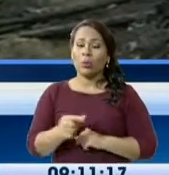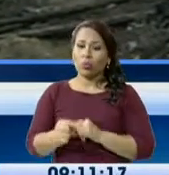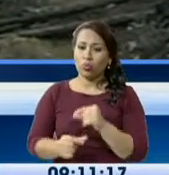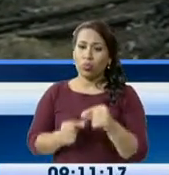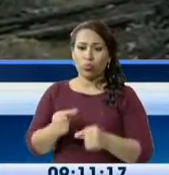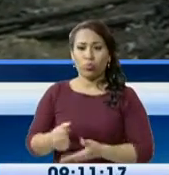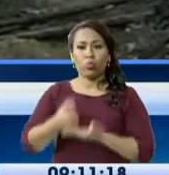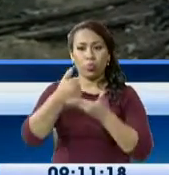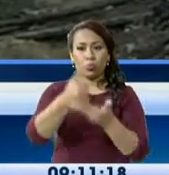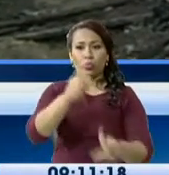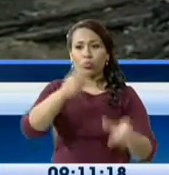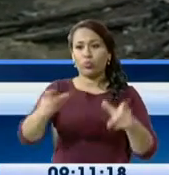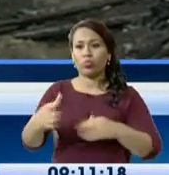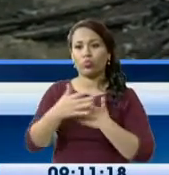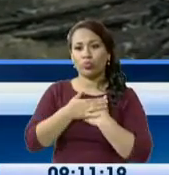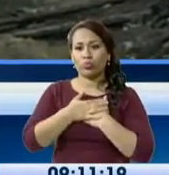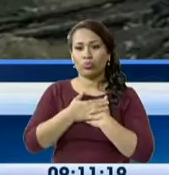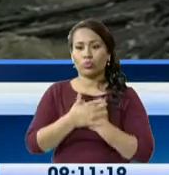puedan empezar de nuevo.